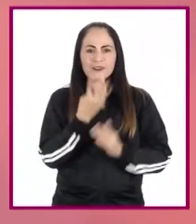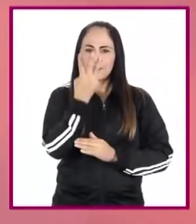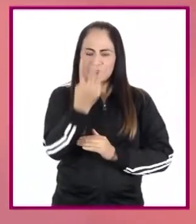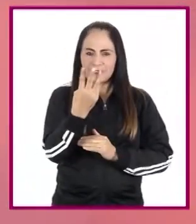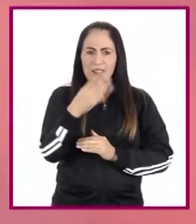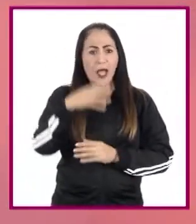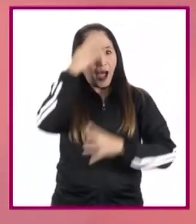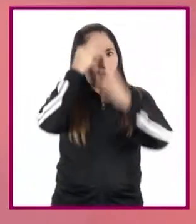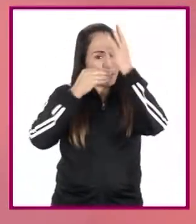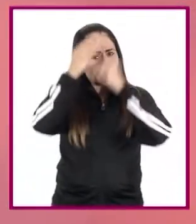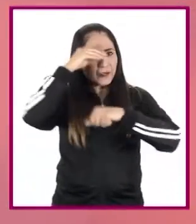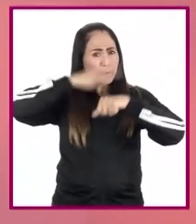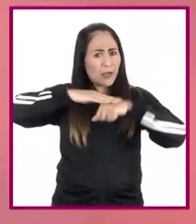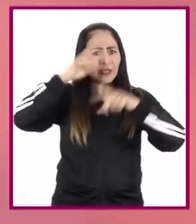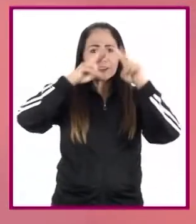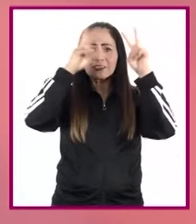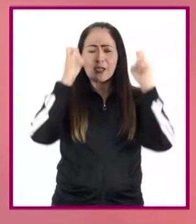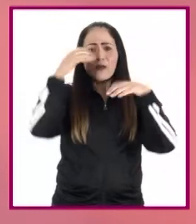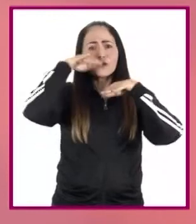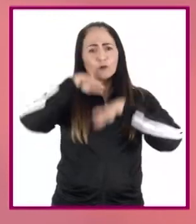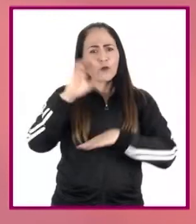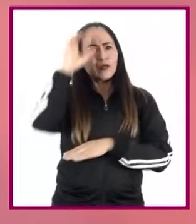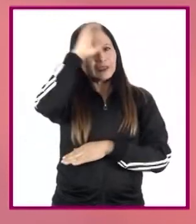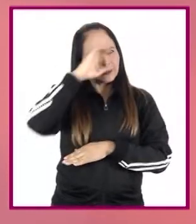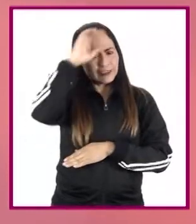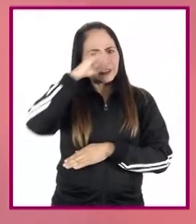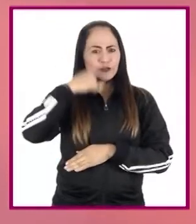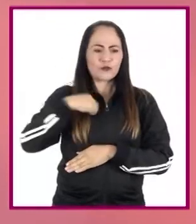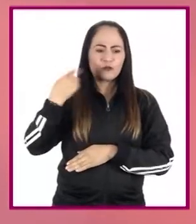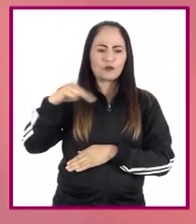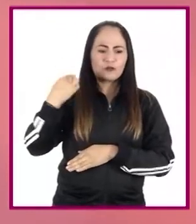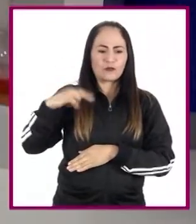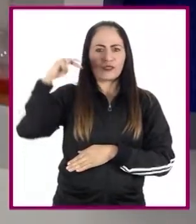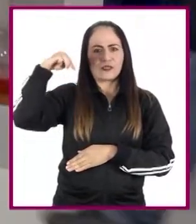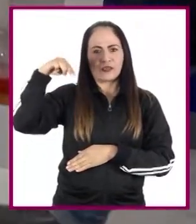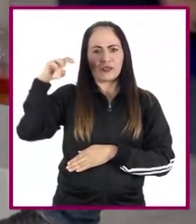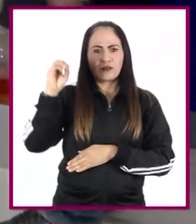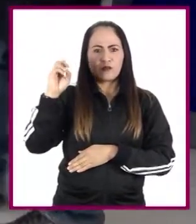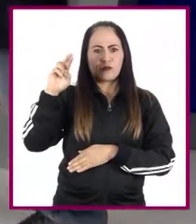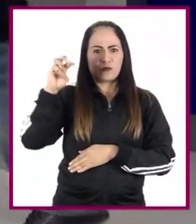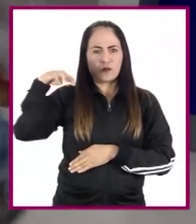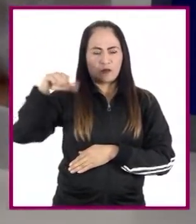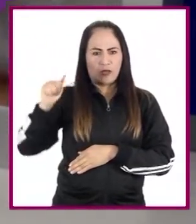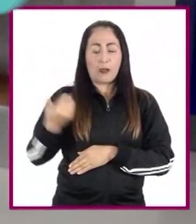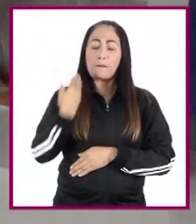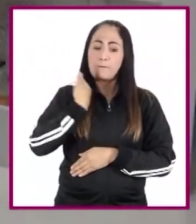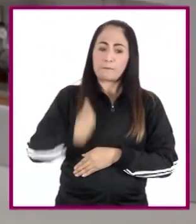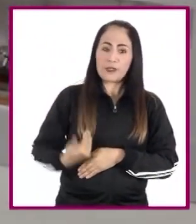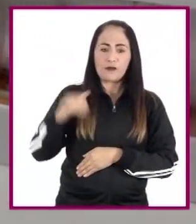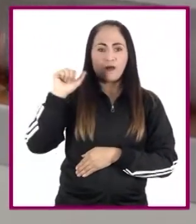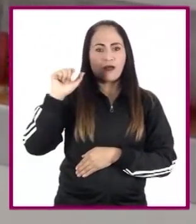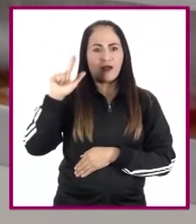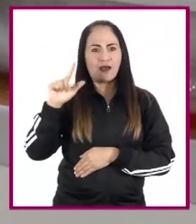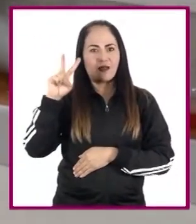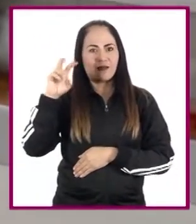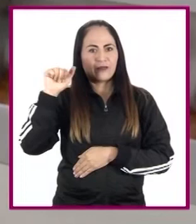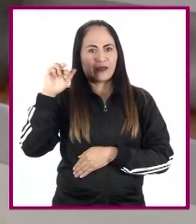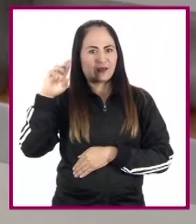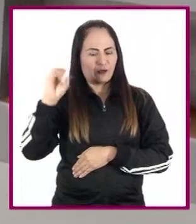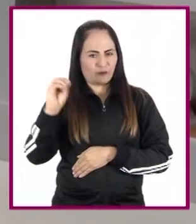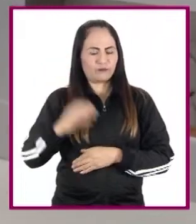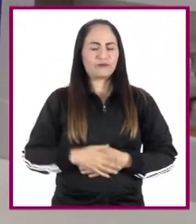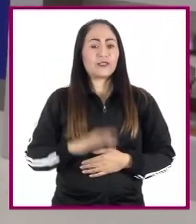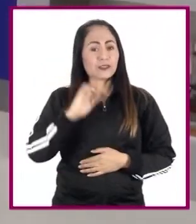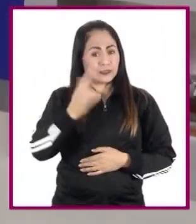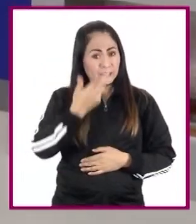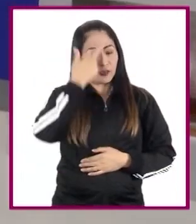seguir aprendiendo en el mundo de la ciencia. Mi nombre es Almabelia Lora Ángel. Y el mío, Álvaro Fernando Calderón Calderón.